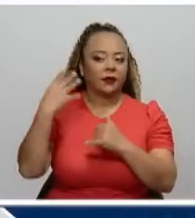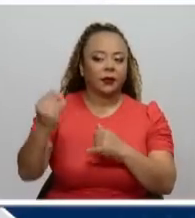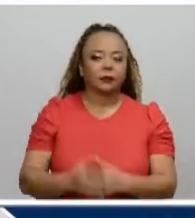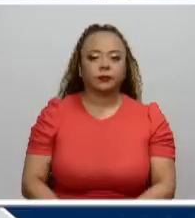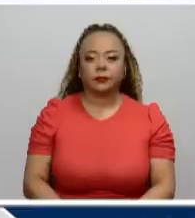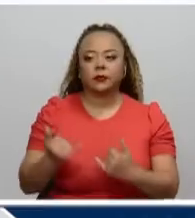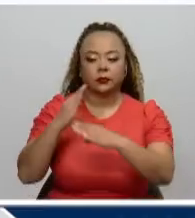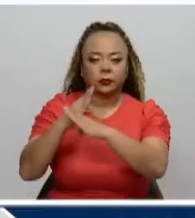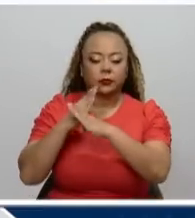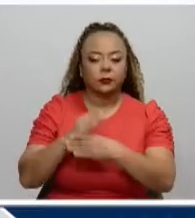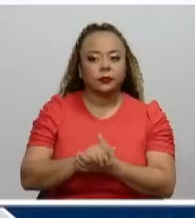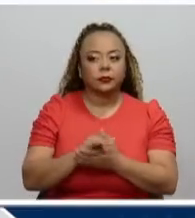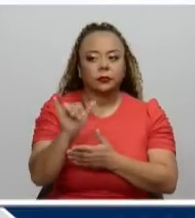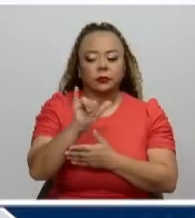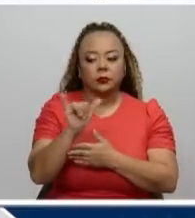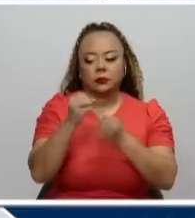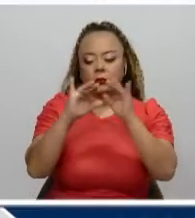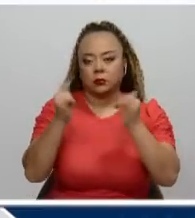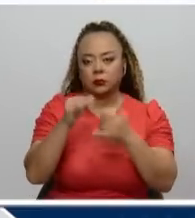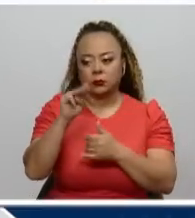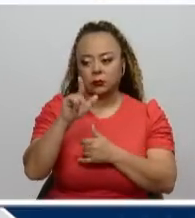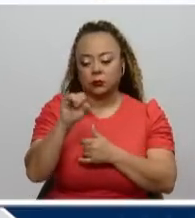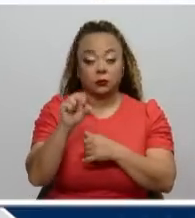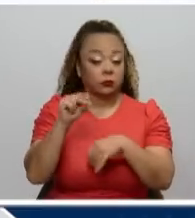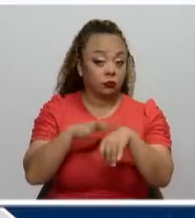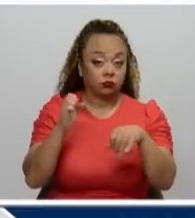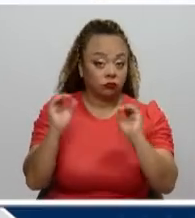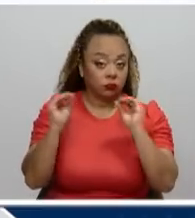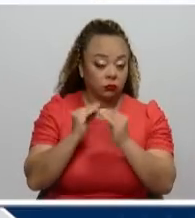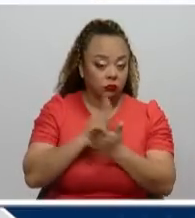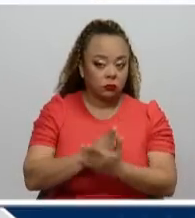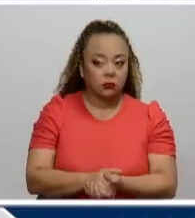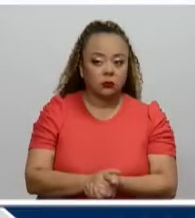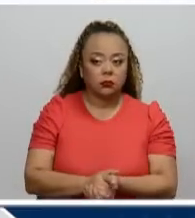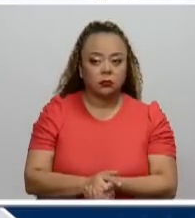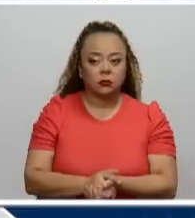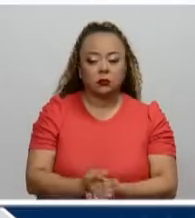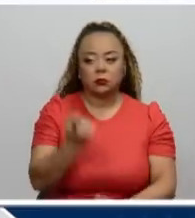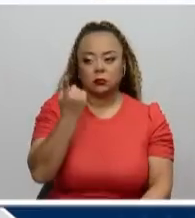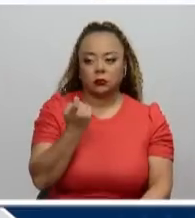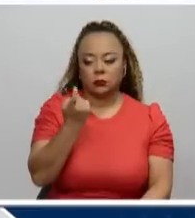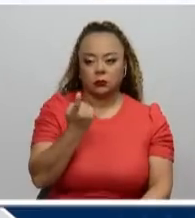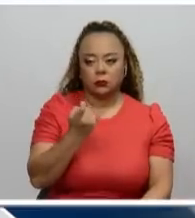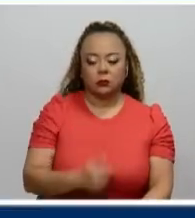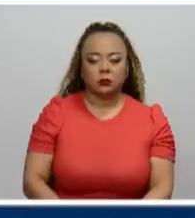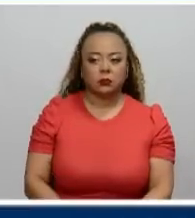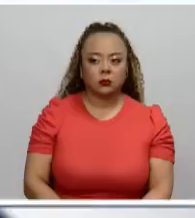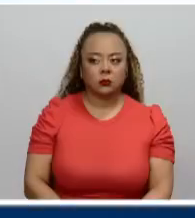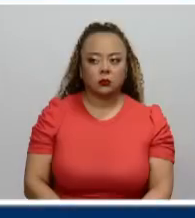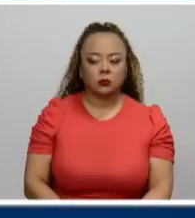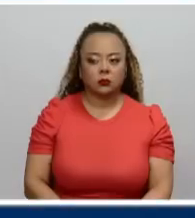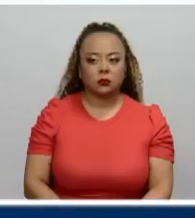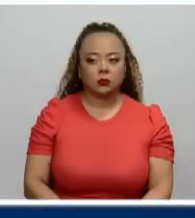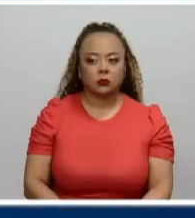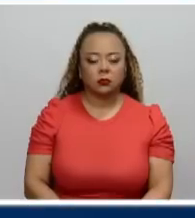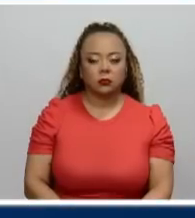bloqueado Por así decirlo igual que un montón de jugador de la mls que dejaron de ser llamados ausentes estos son los los